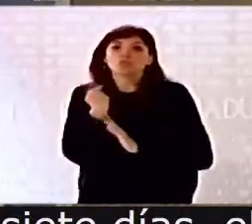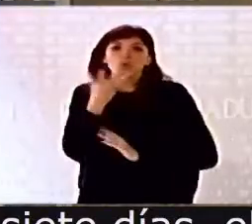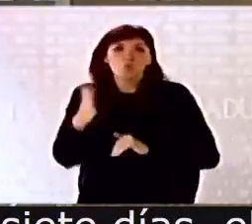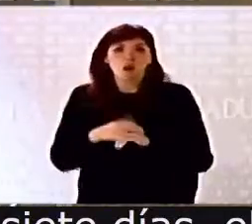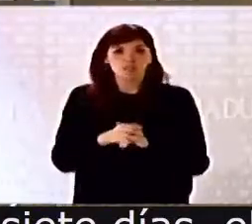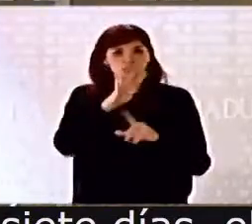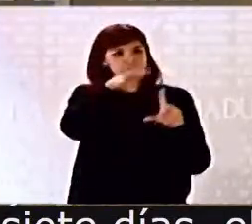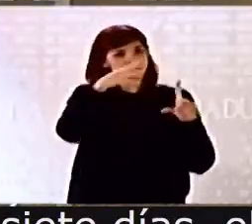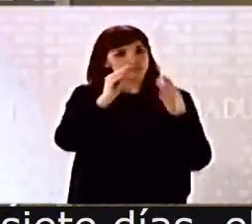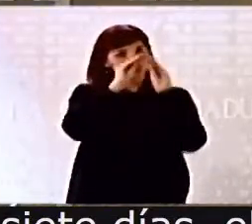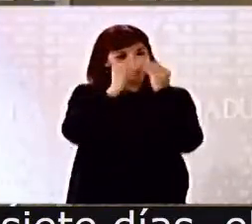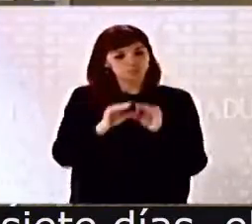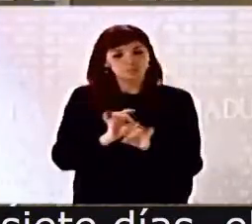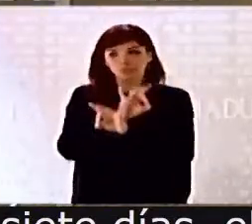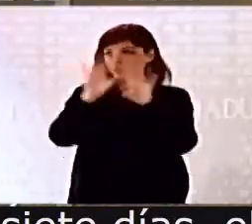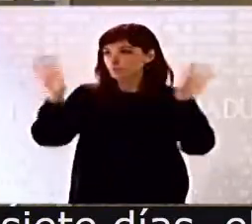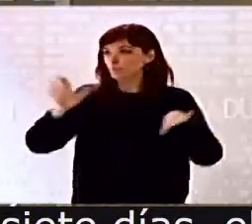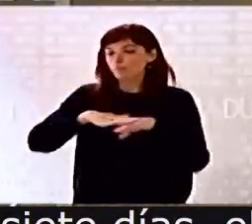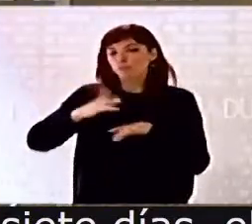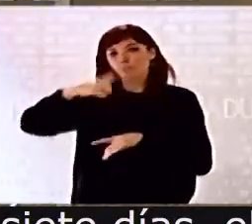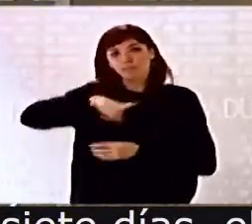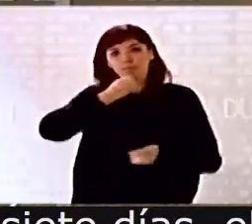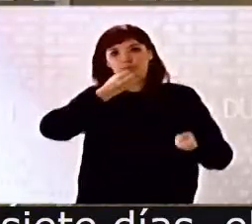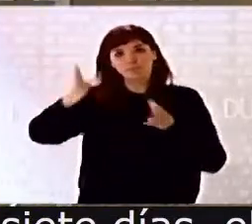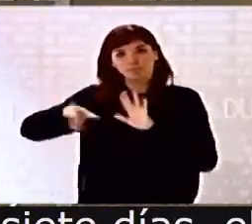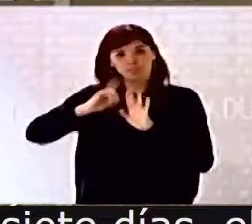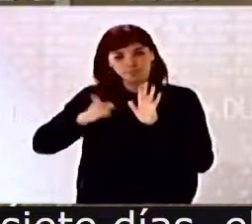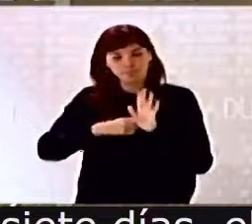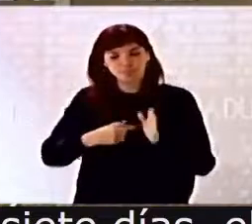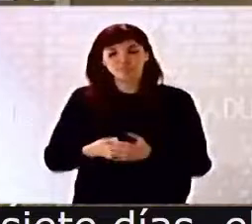toda la información.